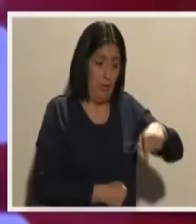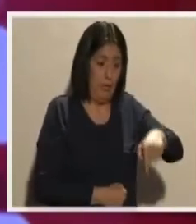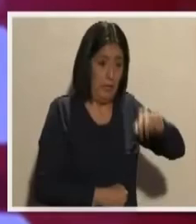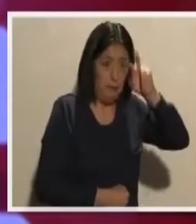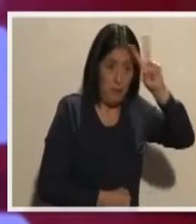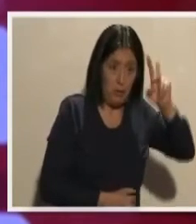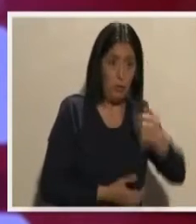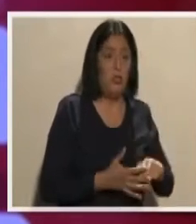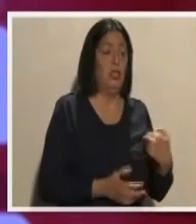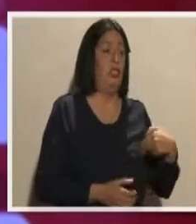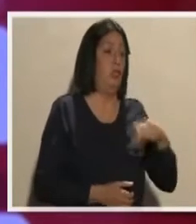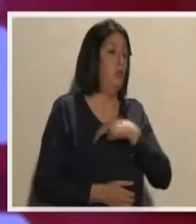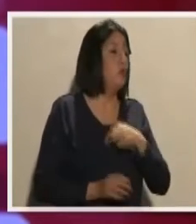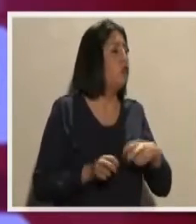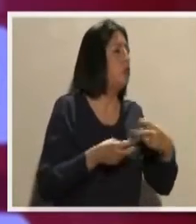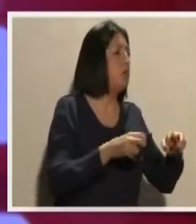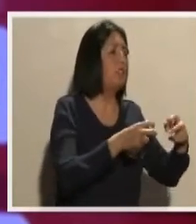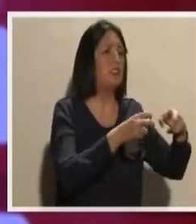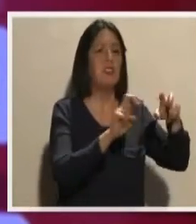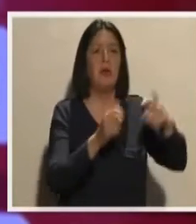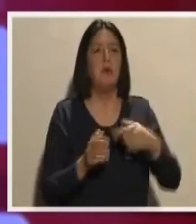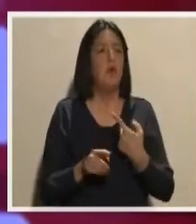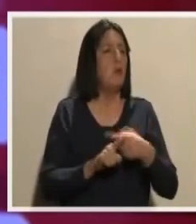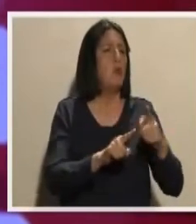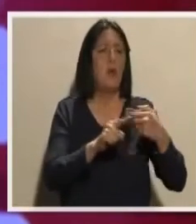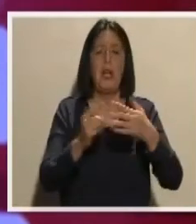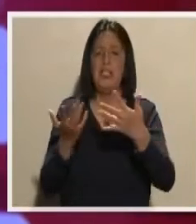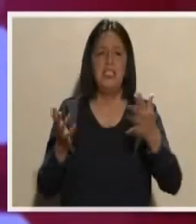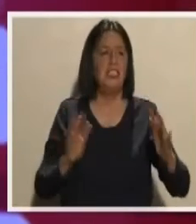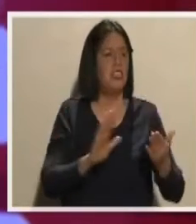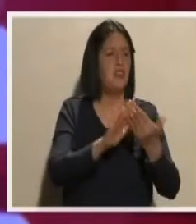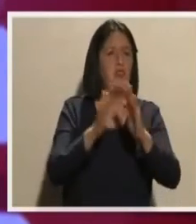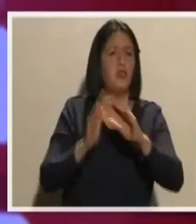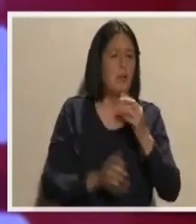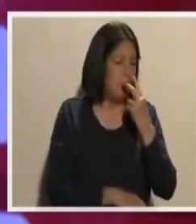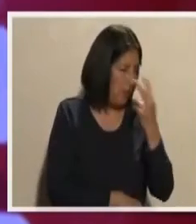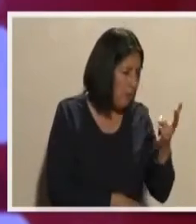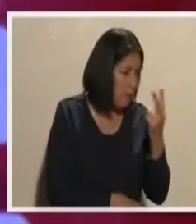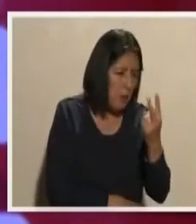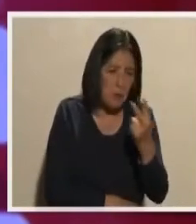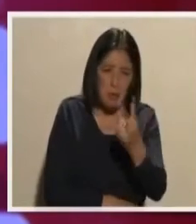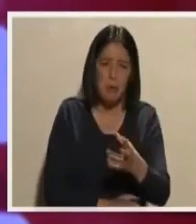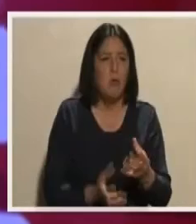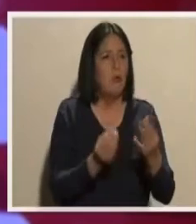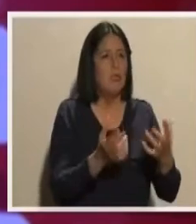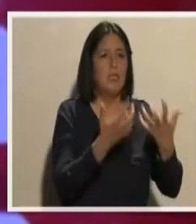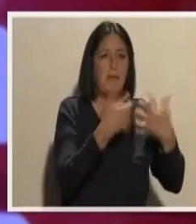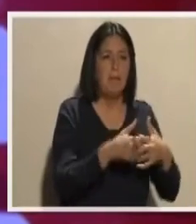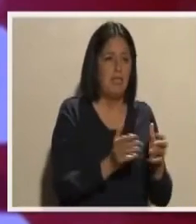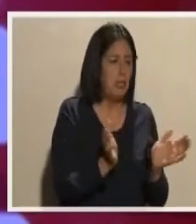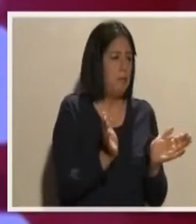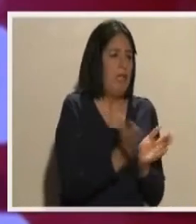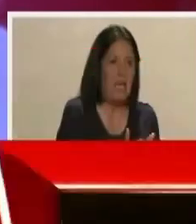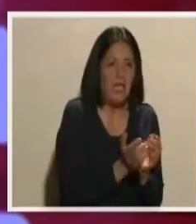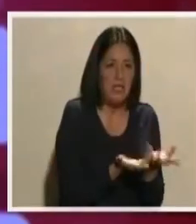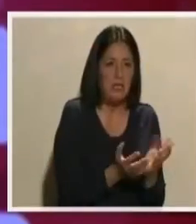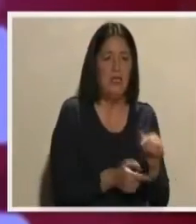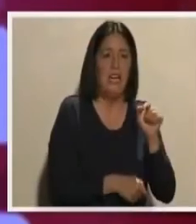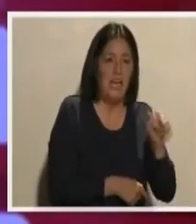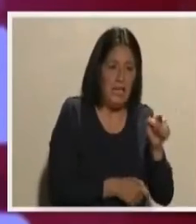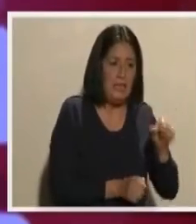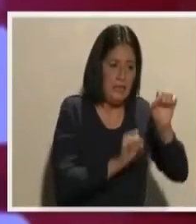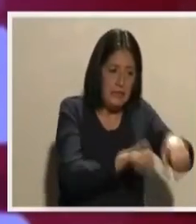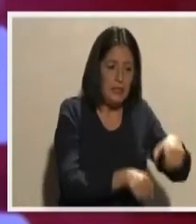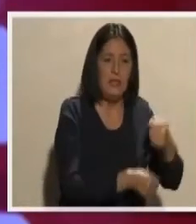nos paseamos por cualquier ciudad de provincias, es que la mayoría de las empresas son pequeñas. Ahí está el